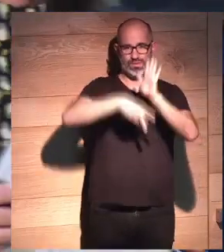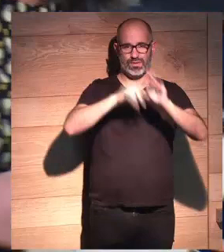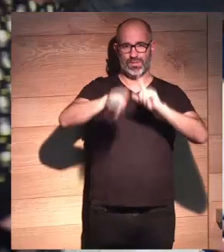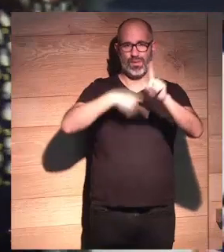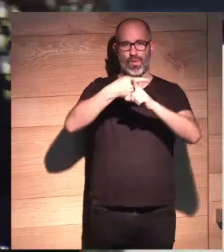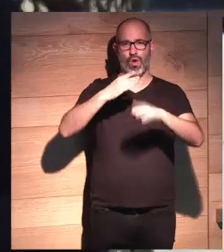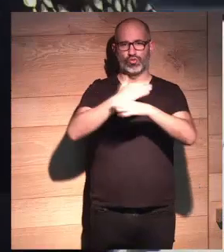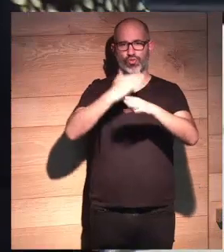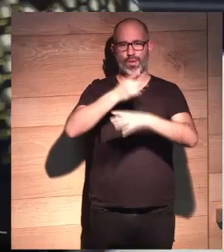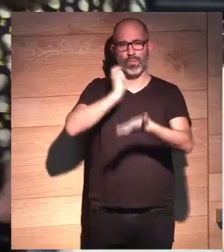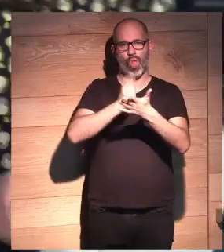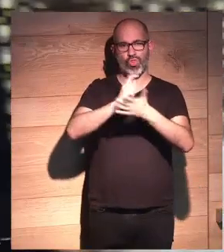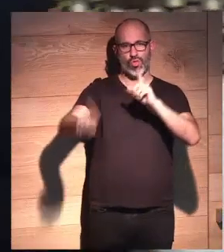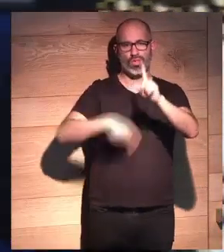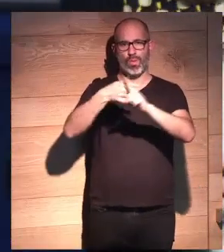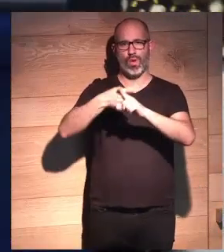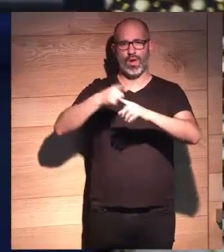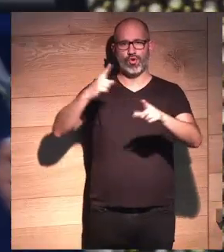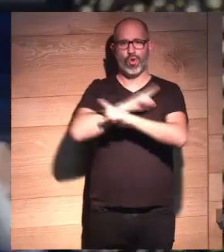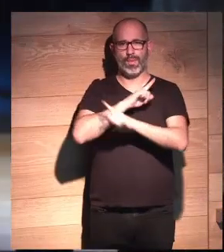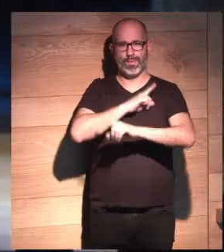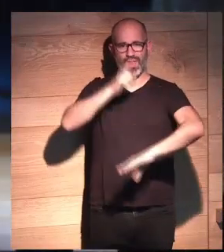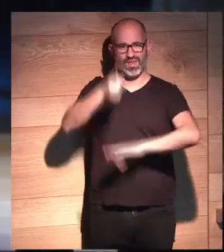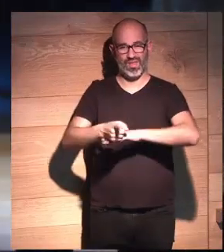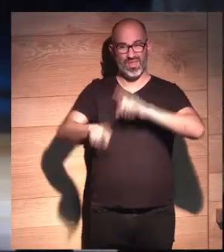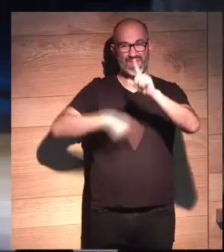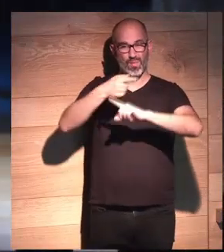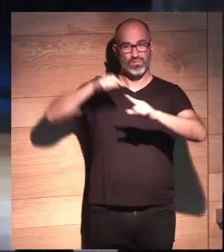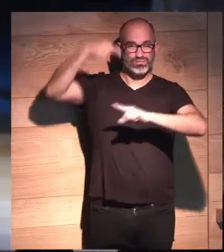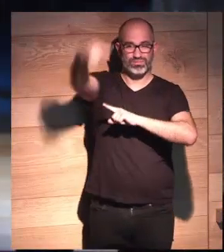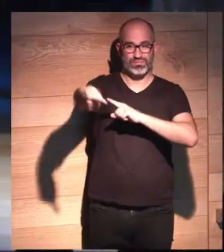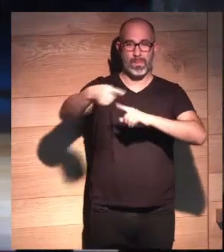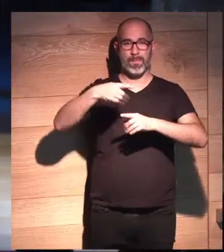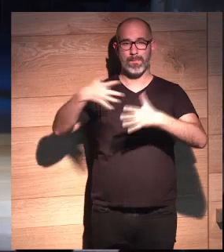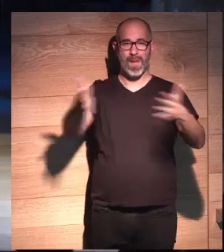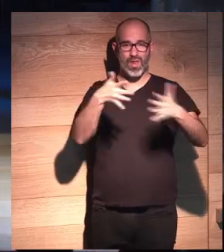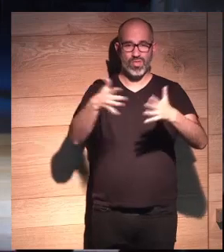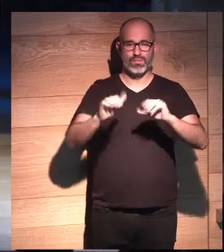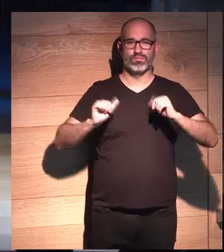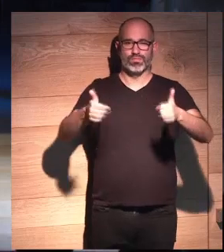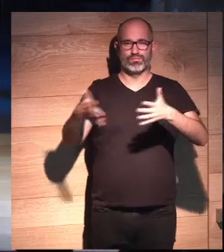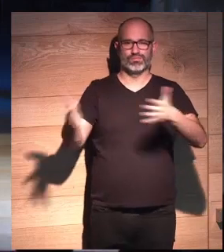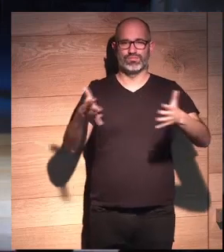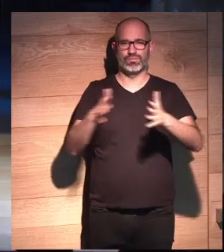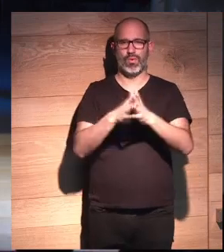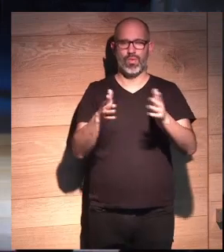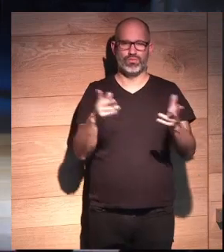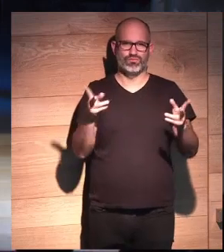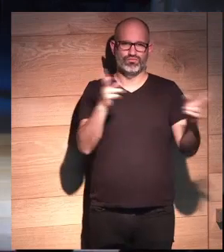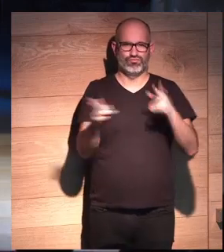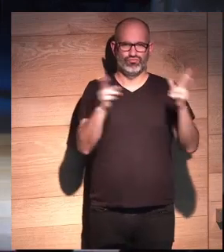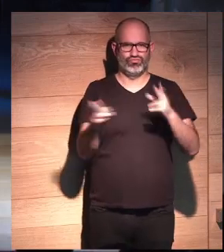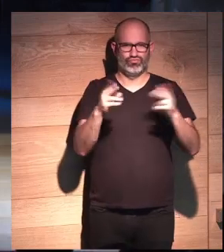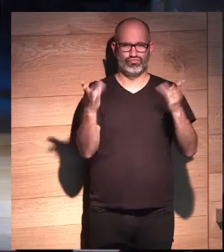en producción y en noviembre en dirección. Después, en marzo, vamos a poner en marcha un maratón de rodaje